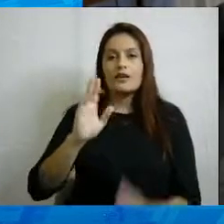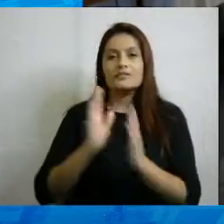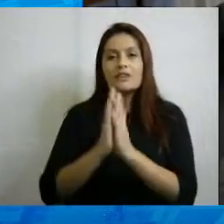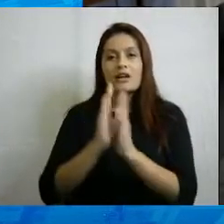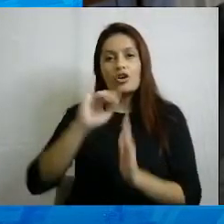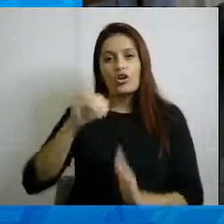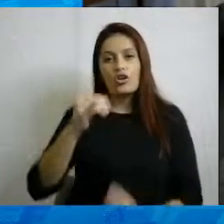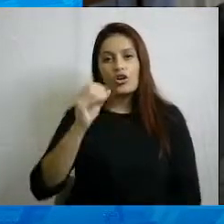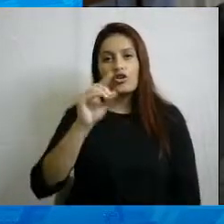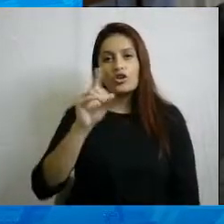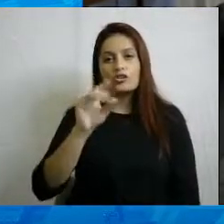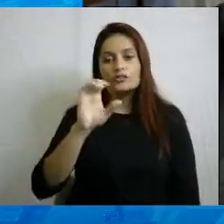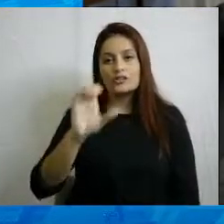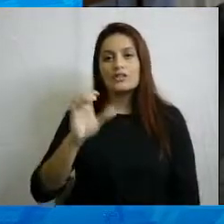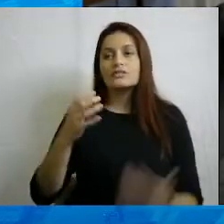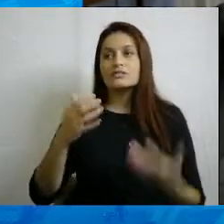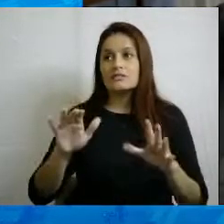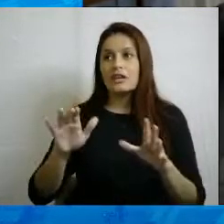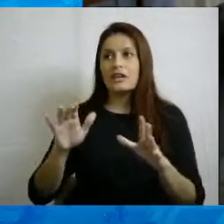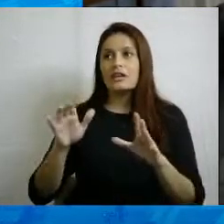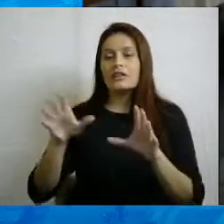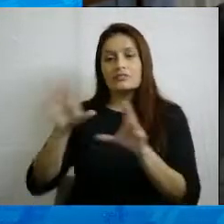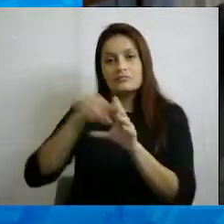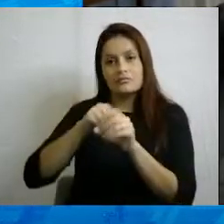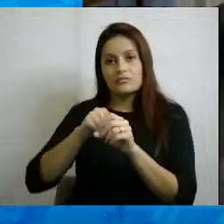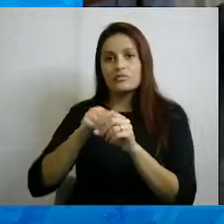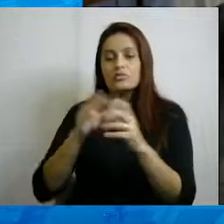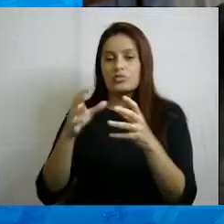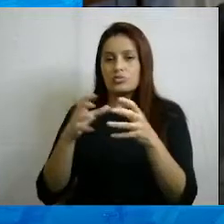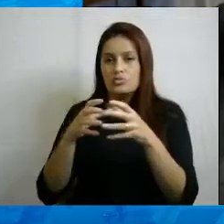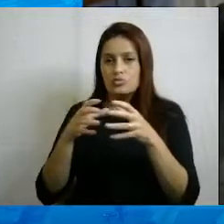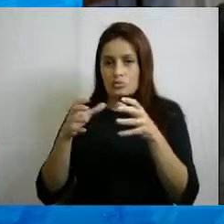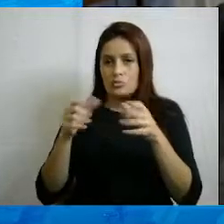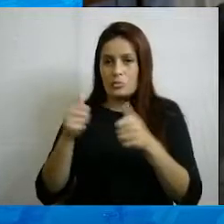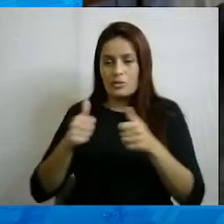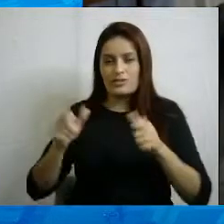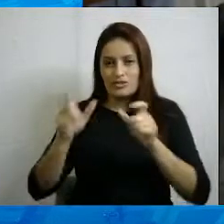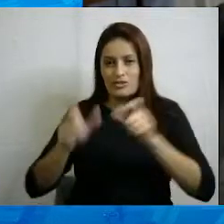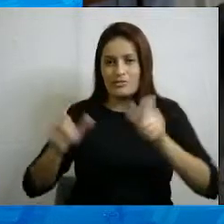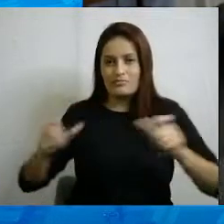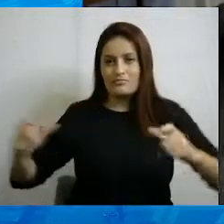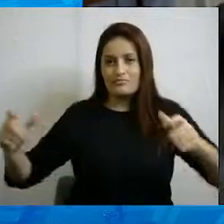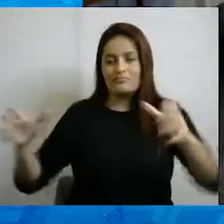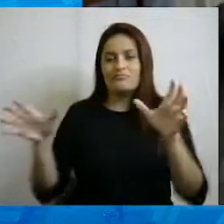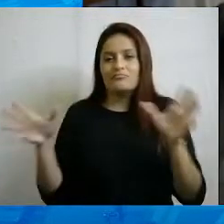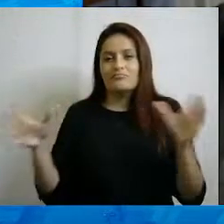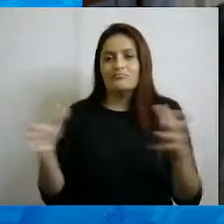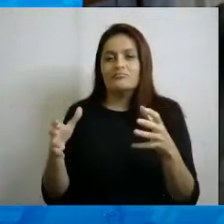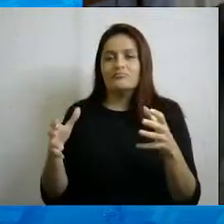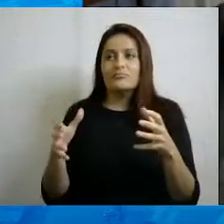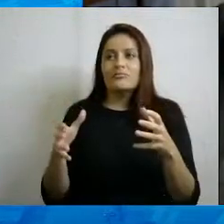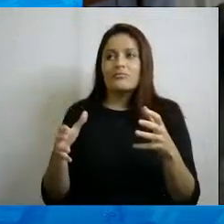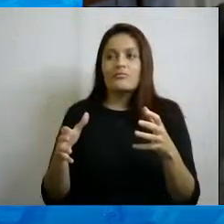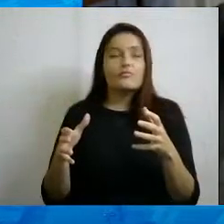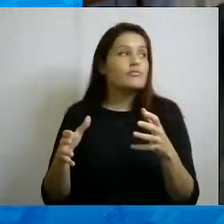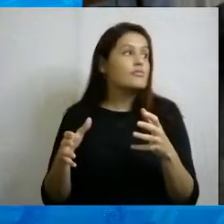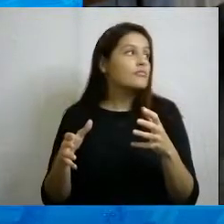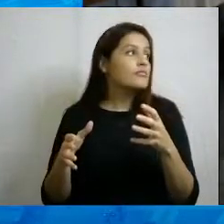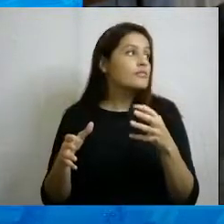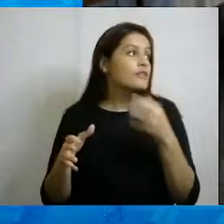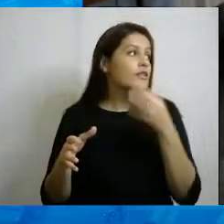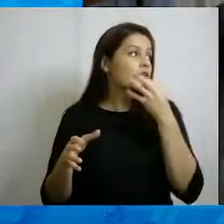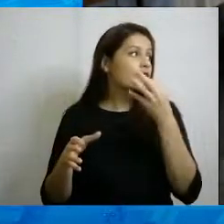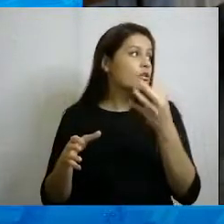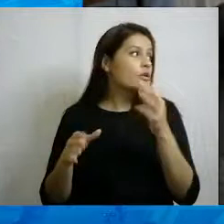con el inspector de Agua Andina, con la presidenta de la asociación de APR, con el gerente y el presidente de la APR de San José y también con diferentes